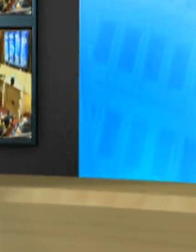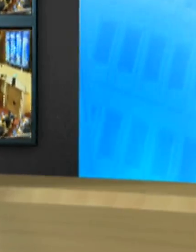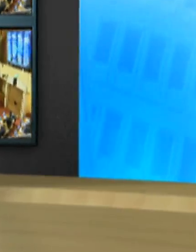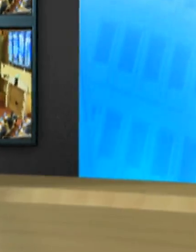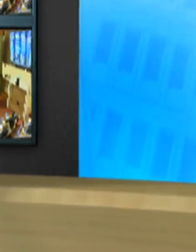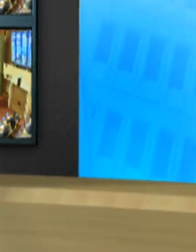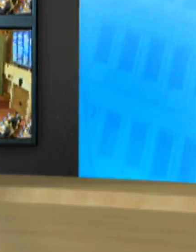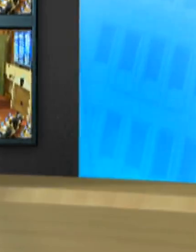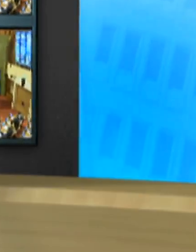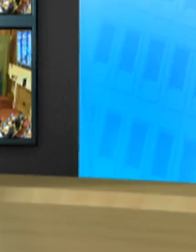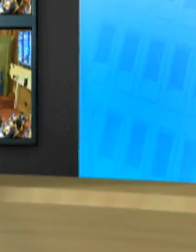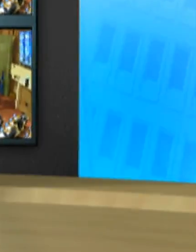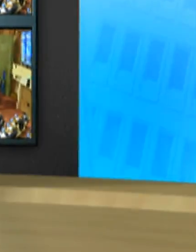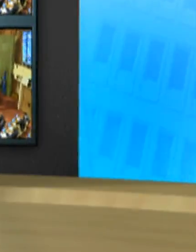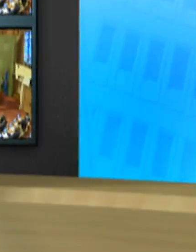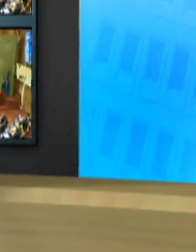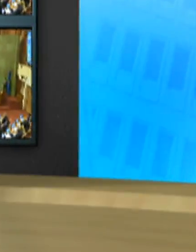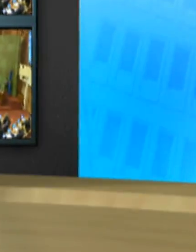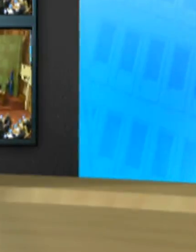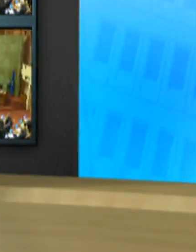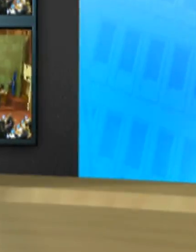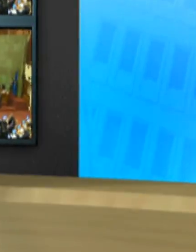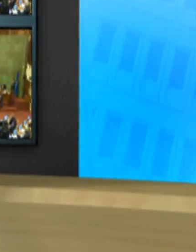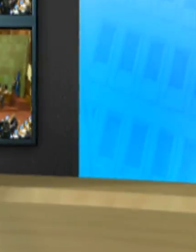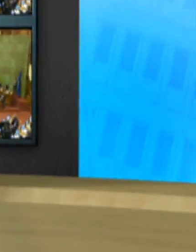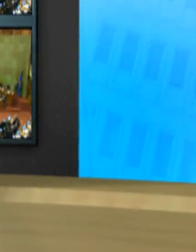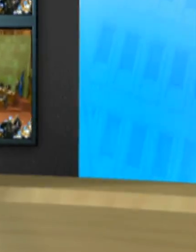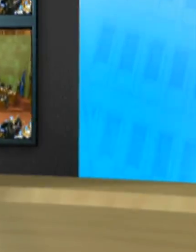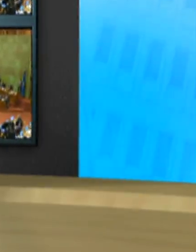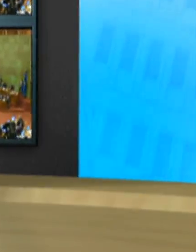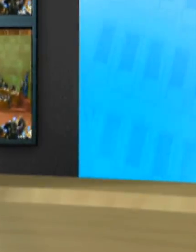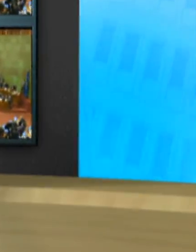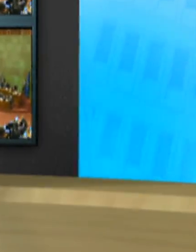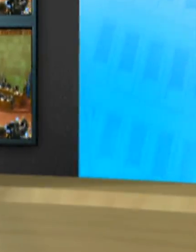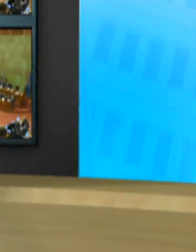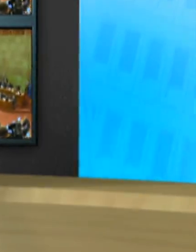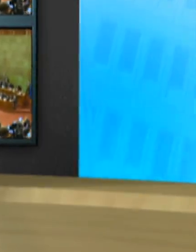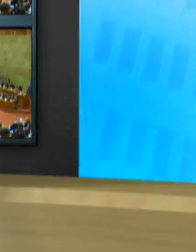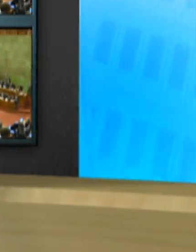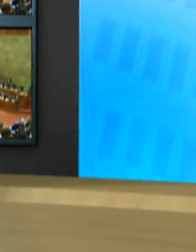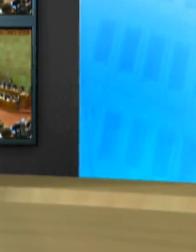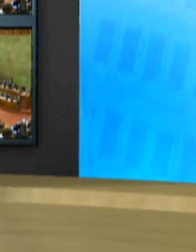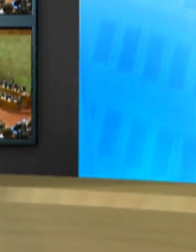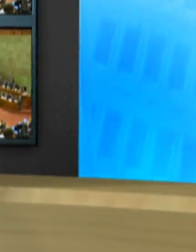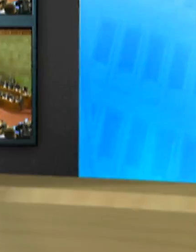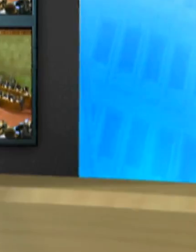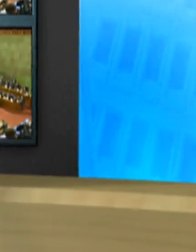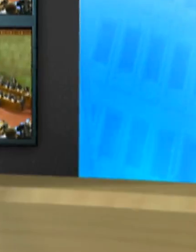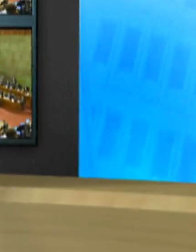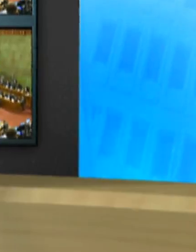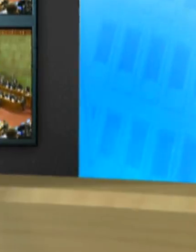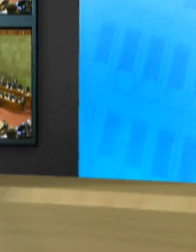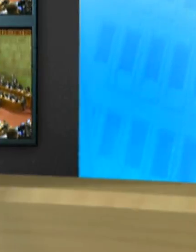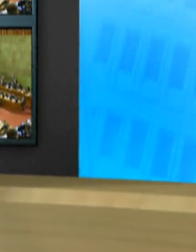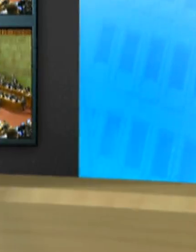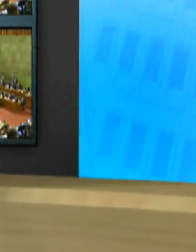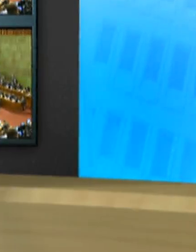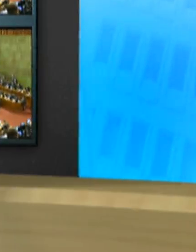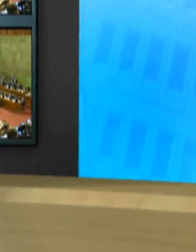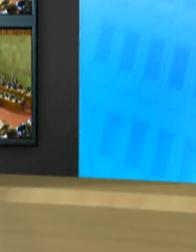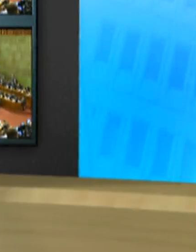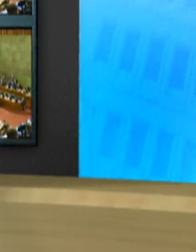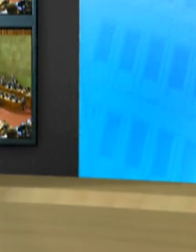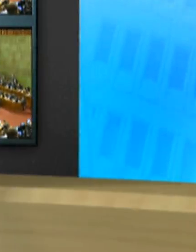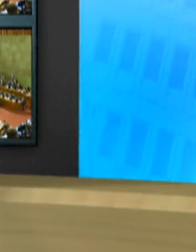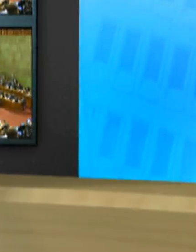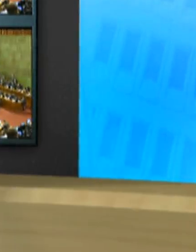directivos y fiscalizadores 622 y 466 UTM respectivamente junto con ellos se conceden bonos